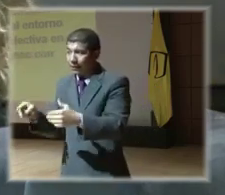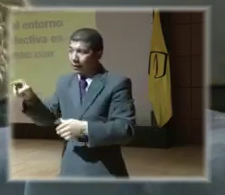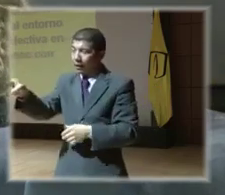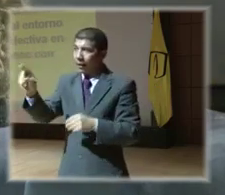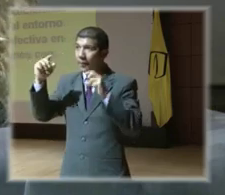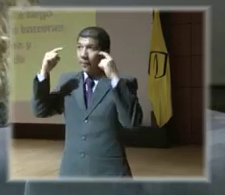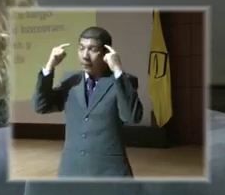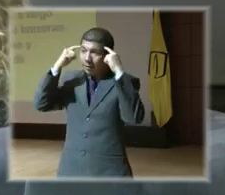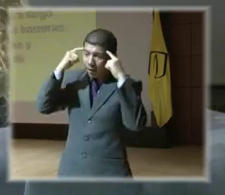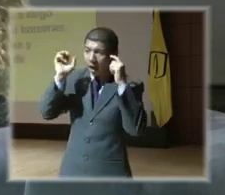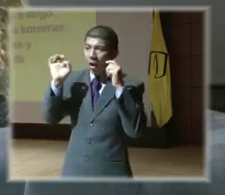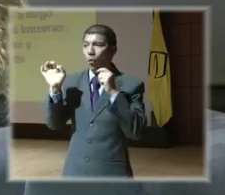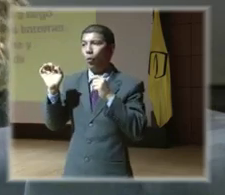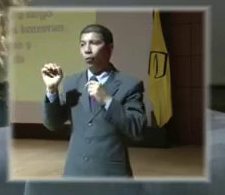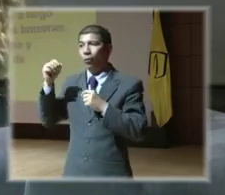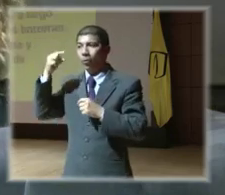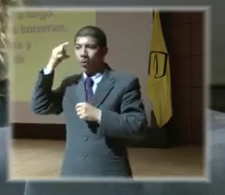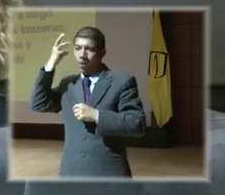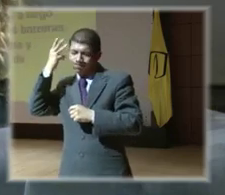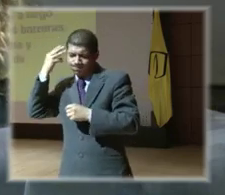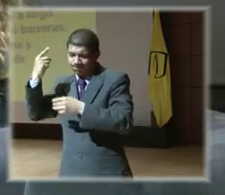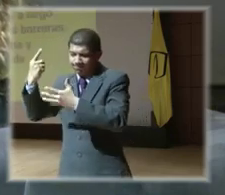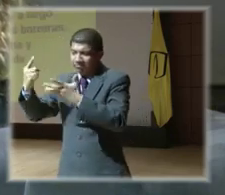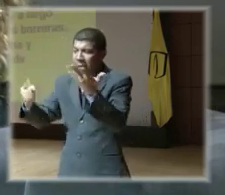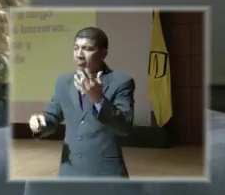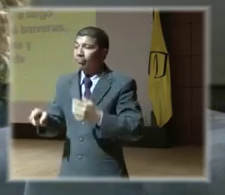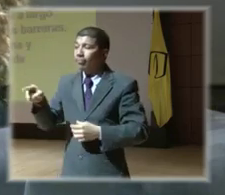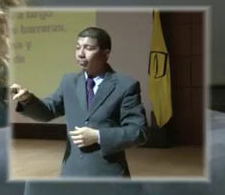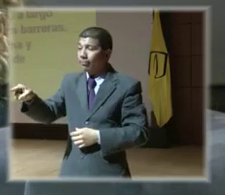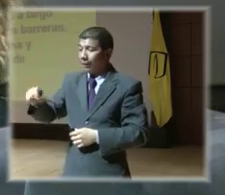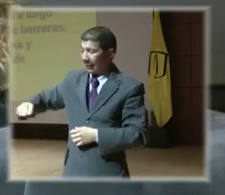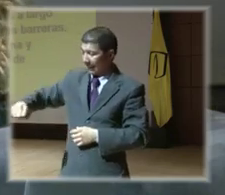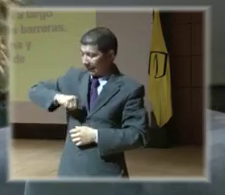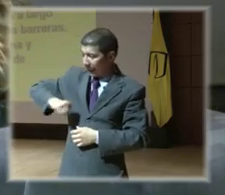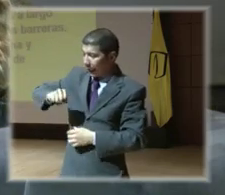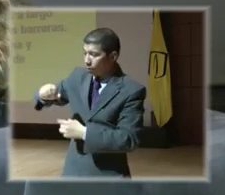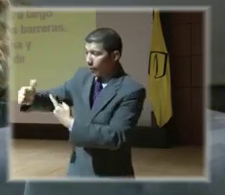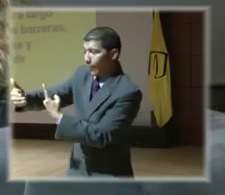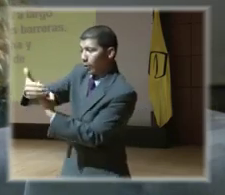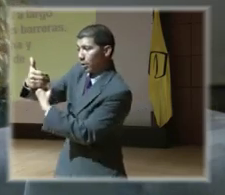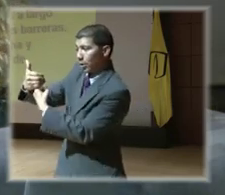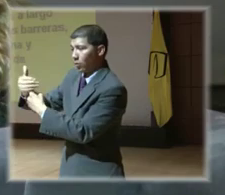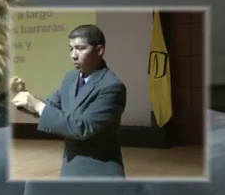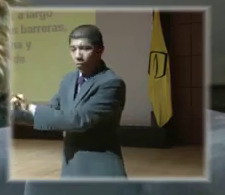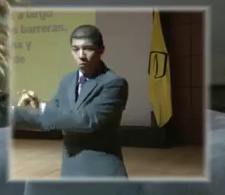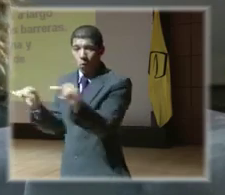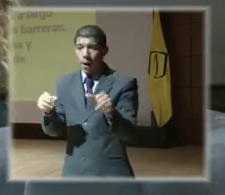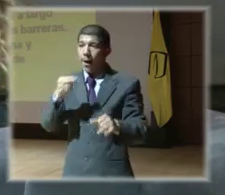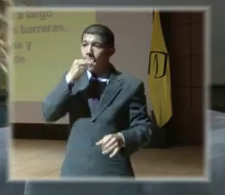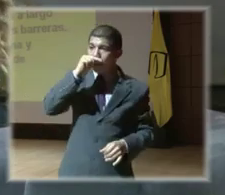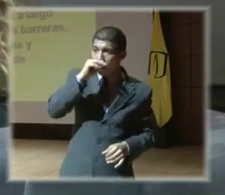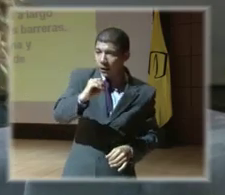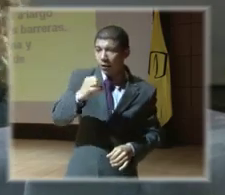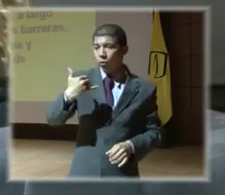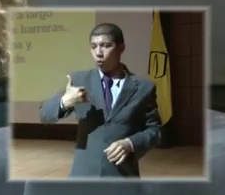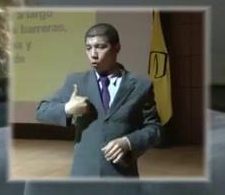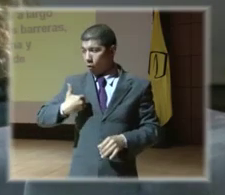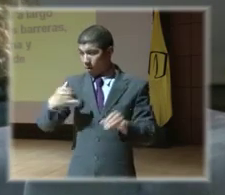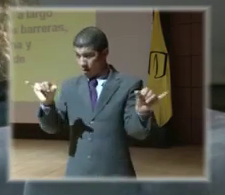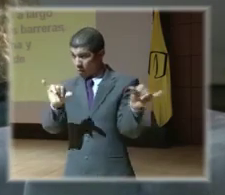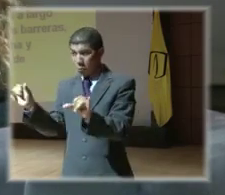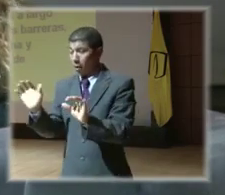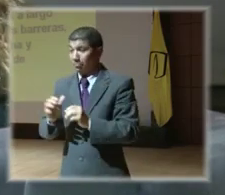protección en cuanto a derechos, ¿sí? Y a estándares de protección que un niño, niña o adolescente. Otra cuestión, la